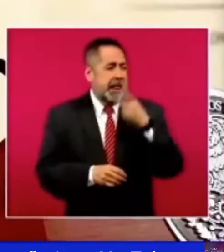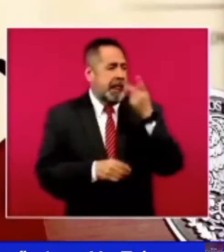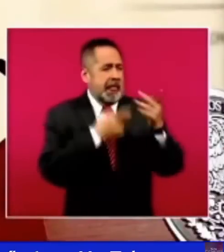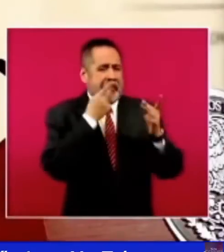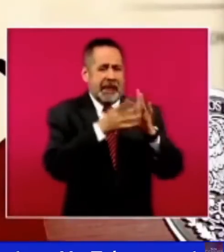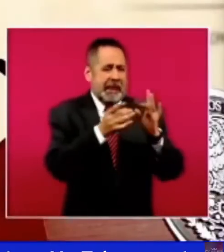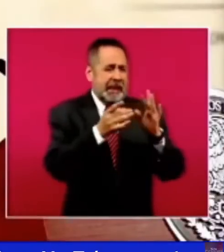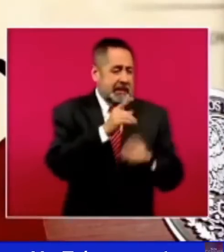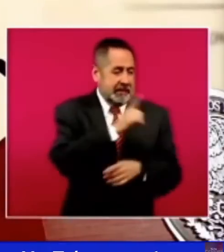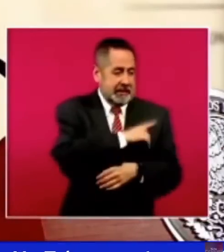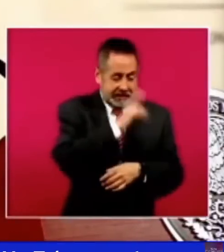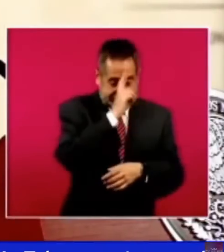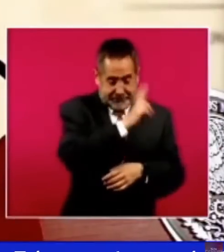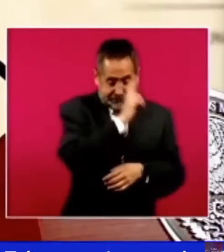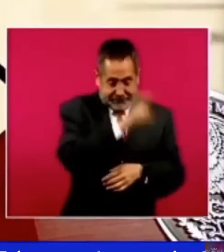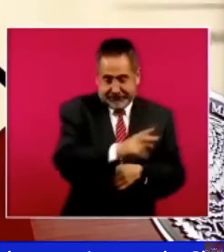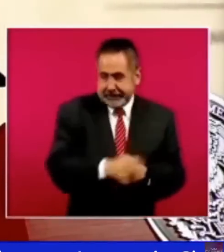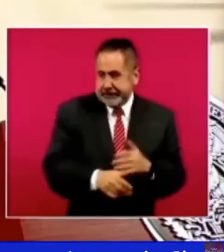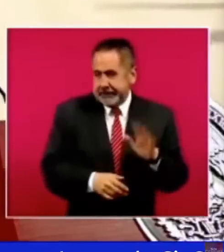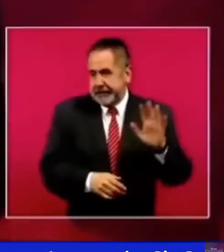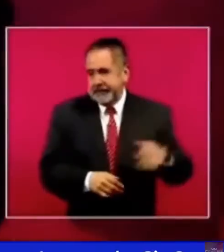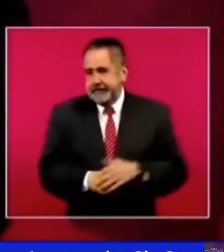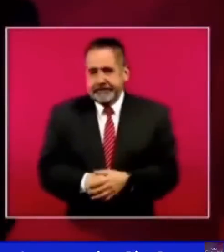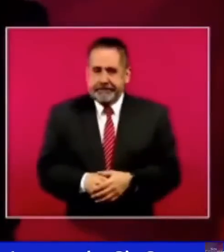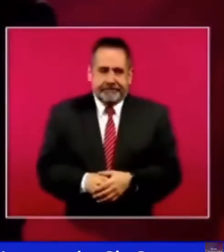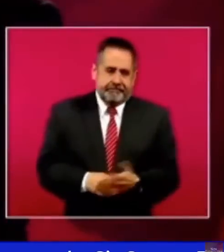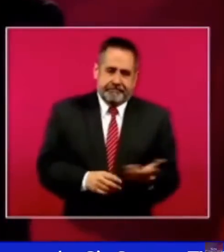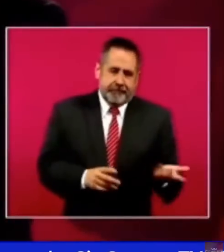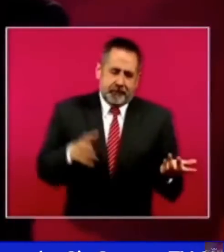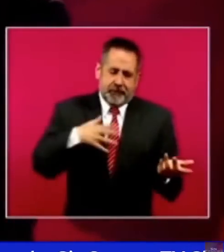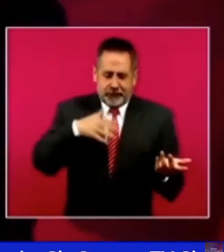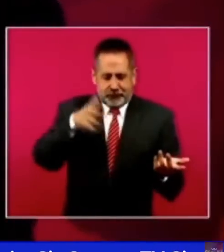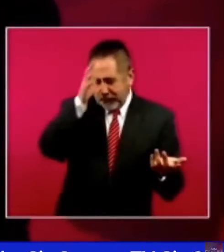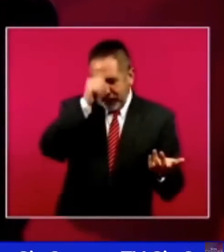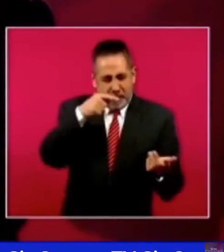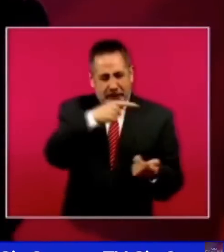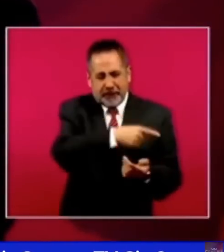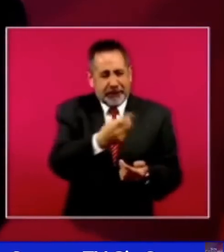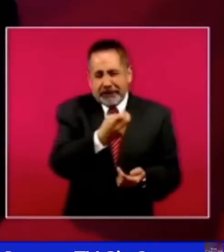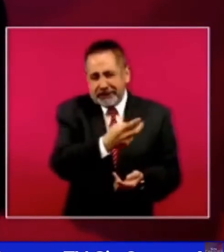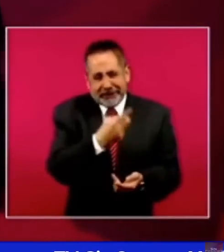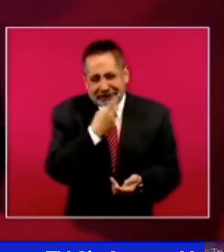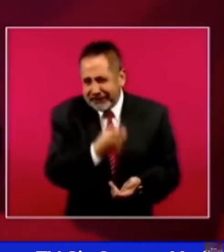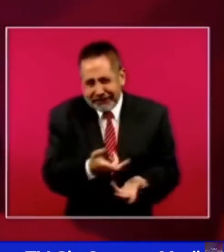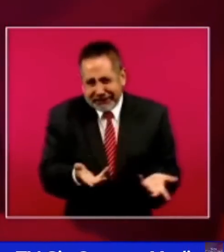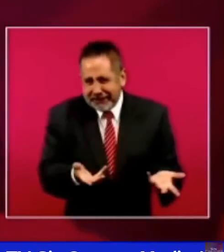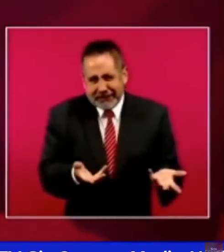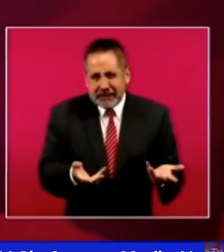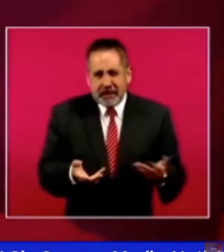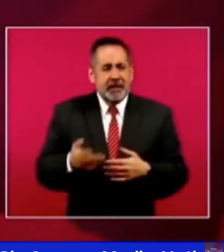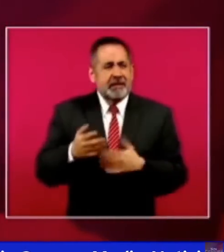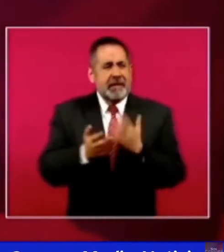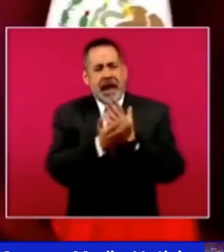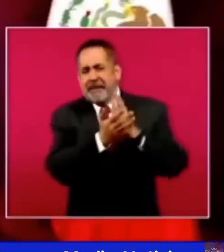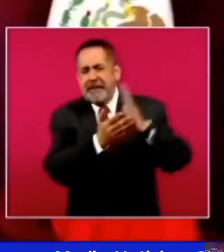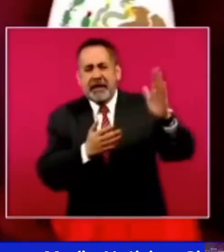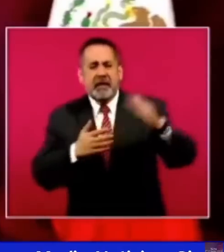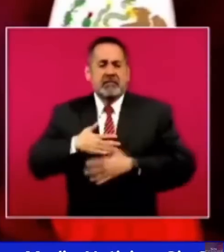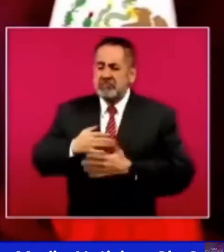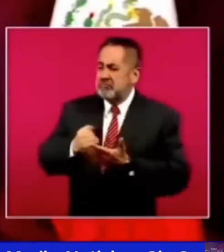Las respetamos, desde luego no las compartimos, porque nosotros actuamos con